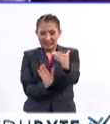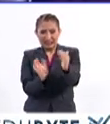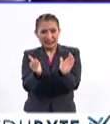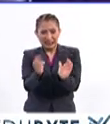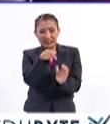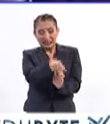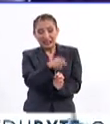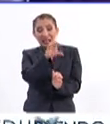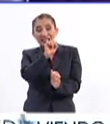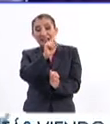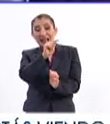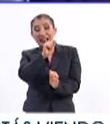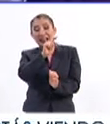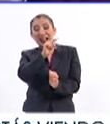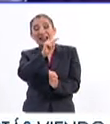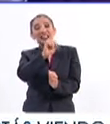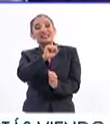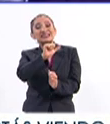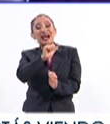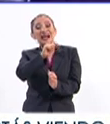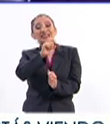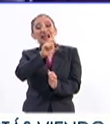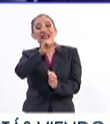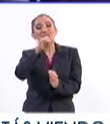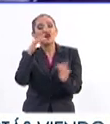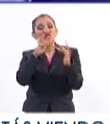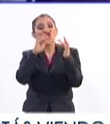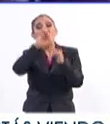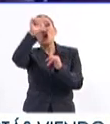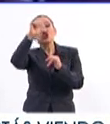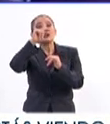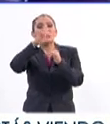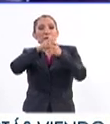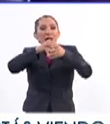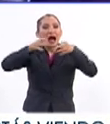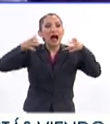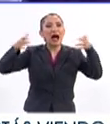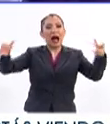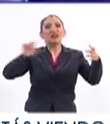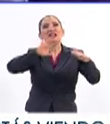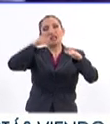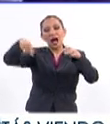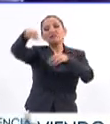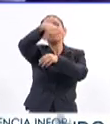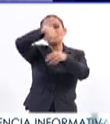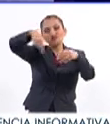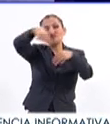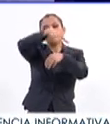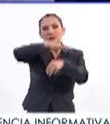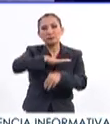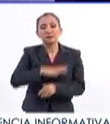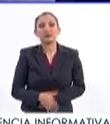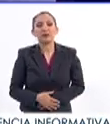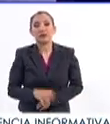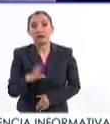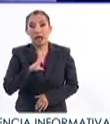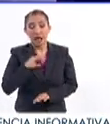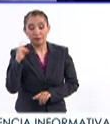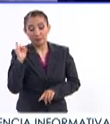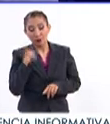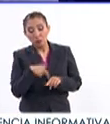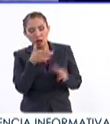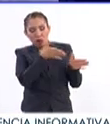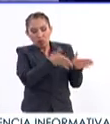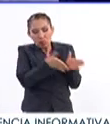Y este satélite está diseñado para comunicarse con otros satélites que ya están en órbita. Habiendo superado